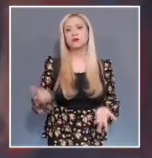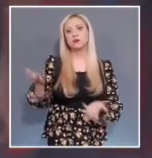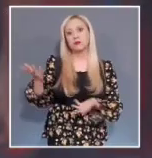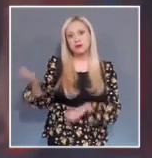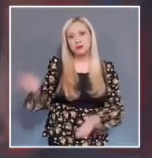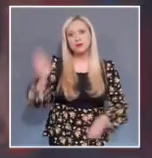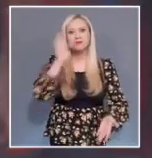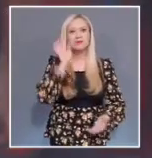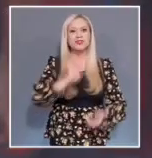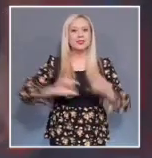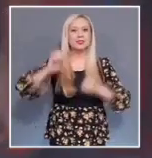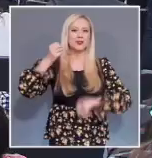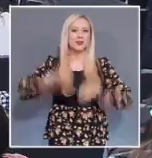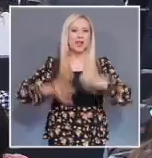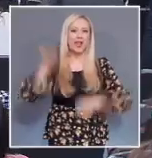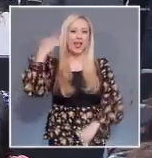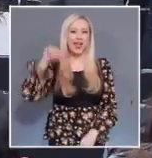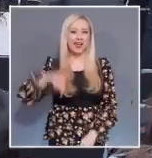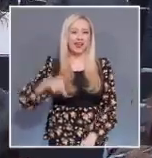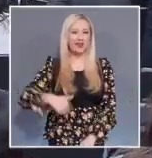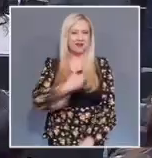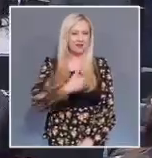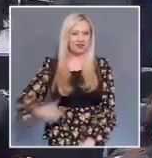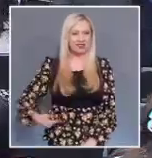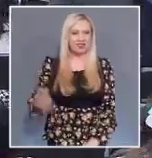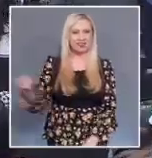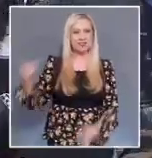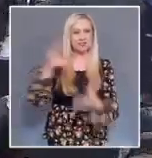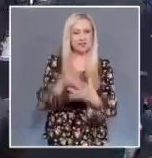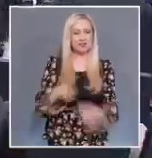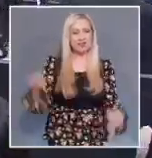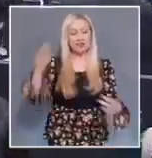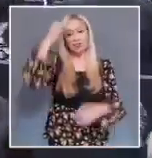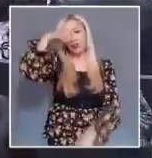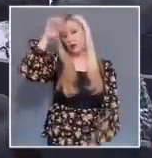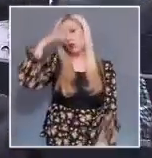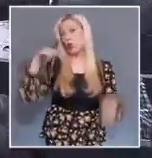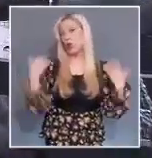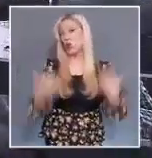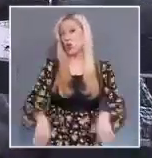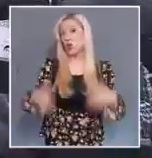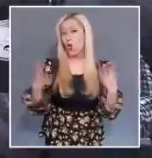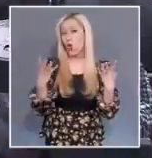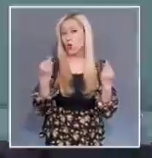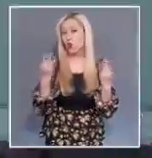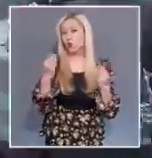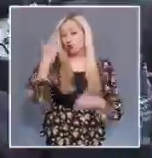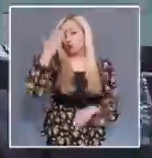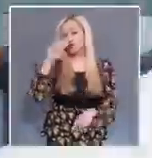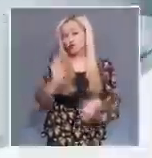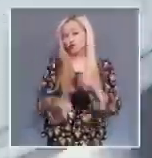como juez del máximo tribunal. Para el canal del Poder Judicial de la Federación, Laura Murillo.